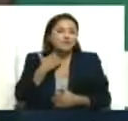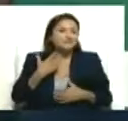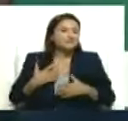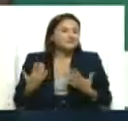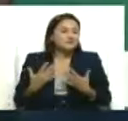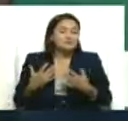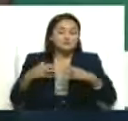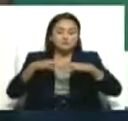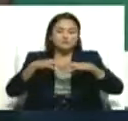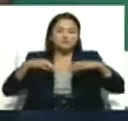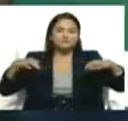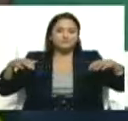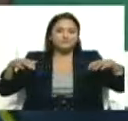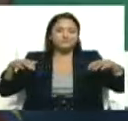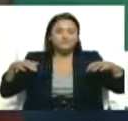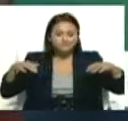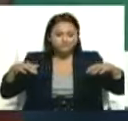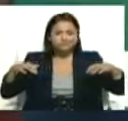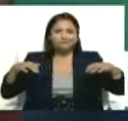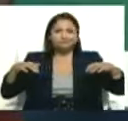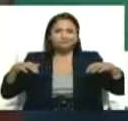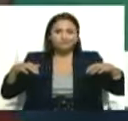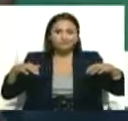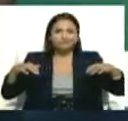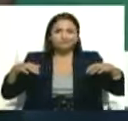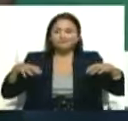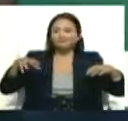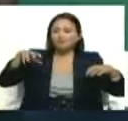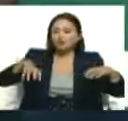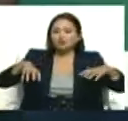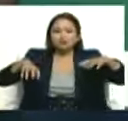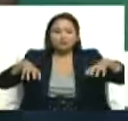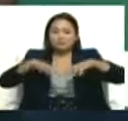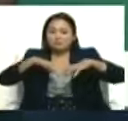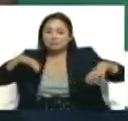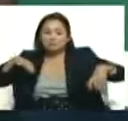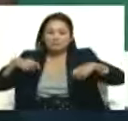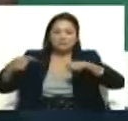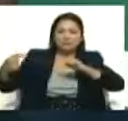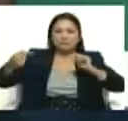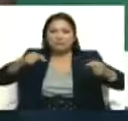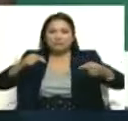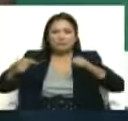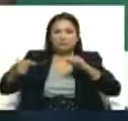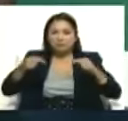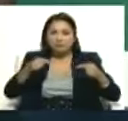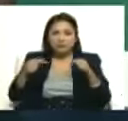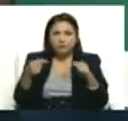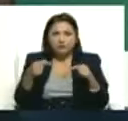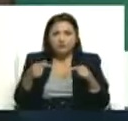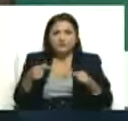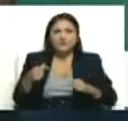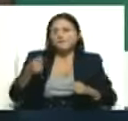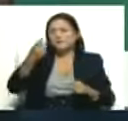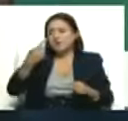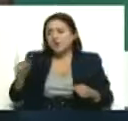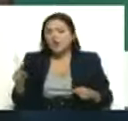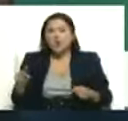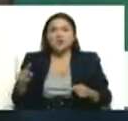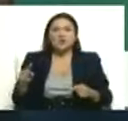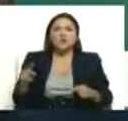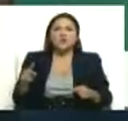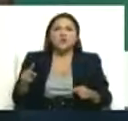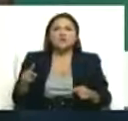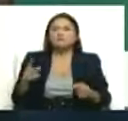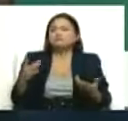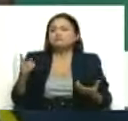Nadie puede pensar en su sano juicio venir a creer que va a gobernar este país desde las